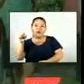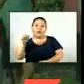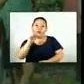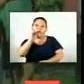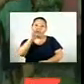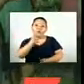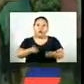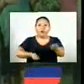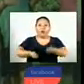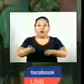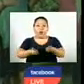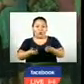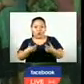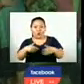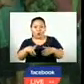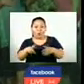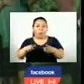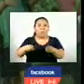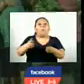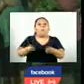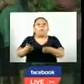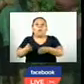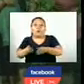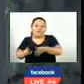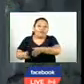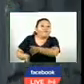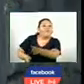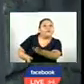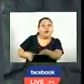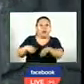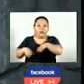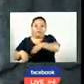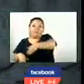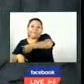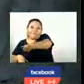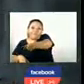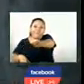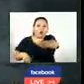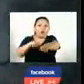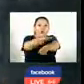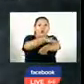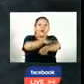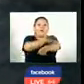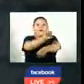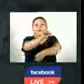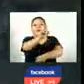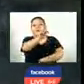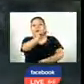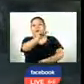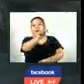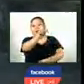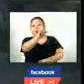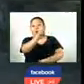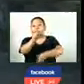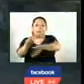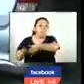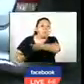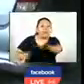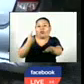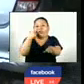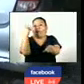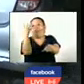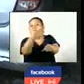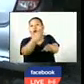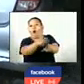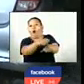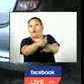conductora del vehículo tipo sedán hizo un giro para incorporarse a la residencial San Antonio Las Palmeras impactando con otro automóvil que se